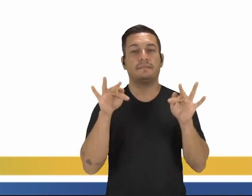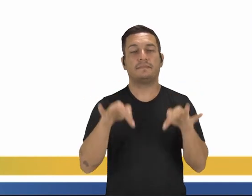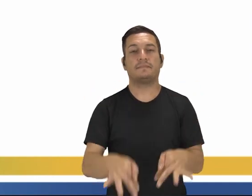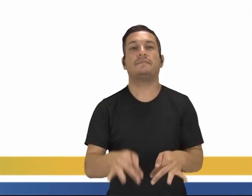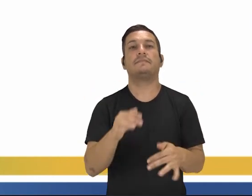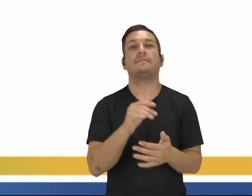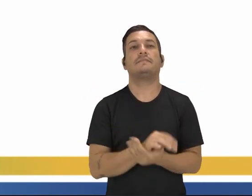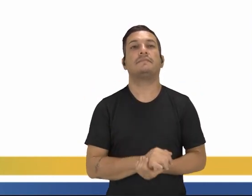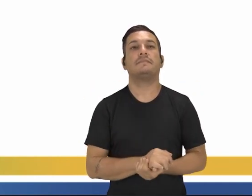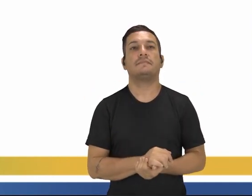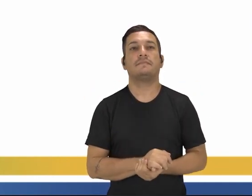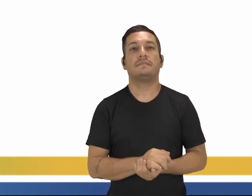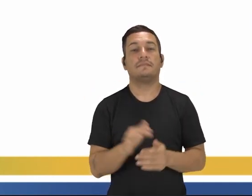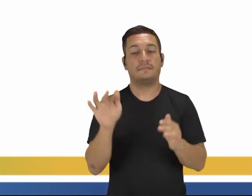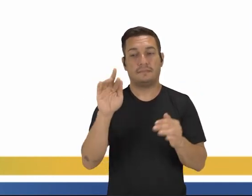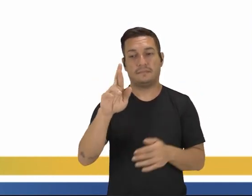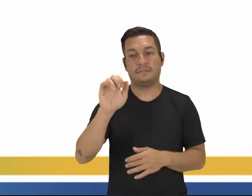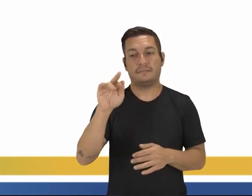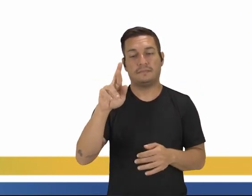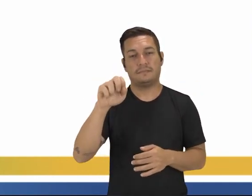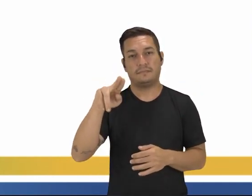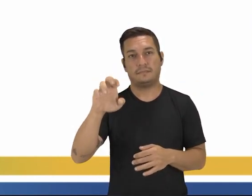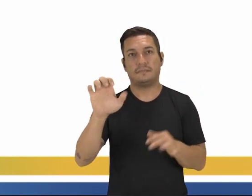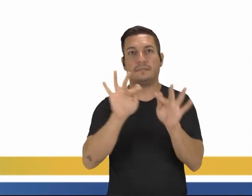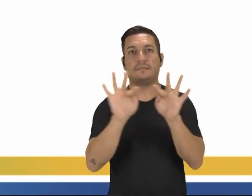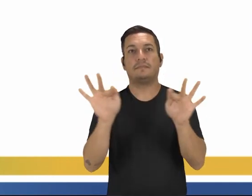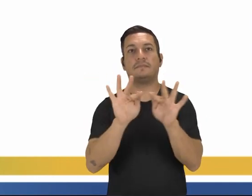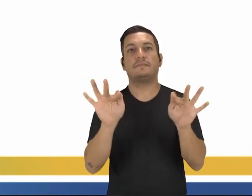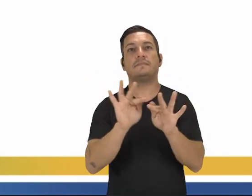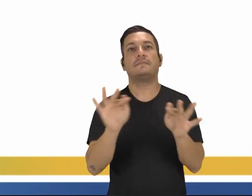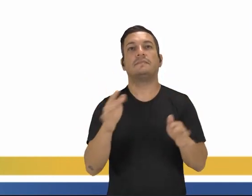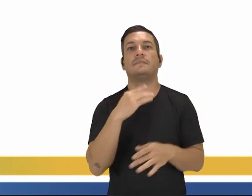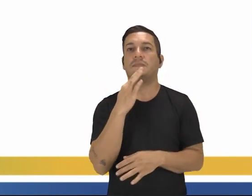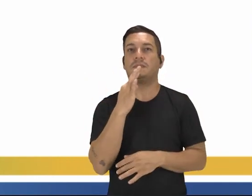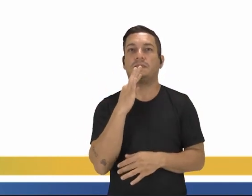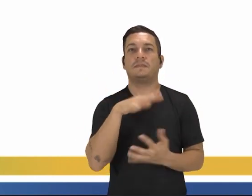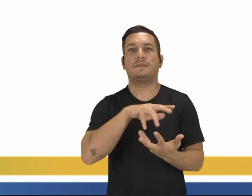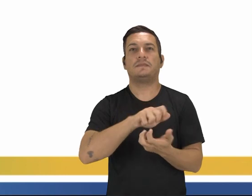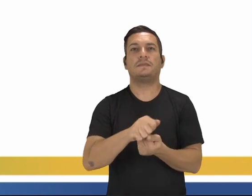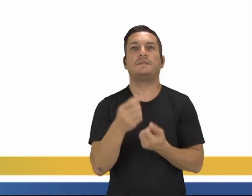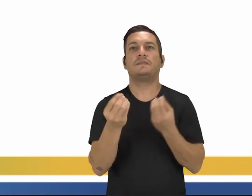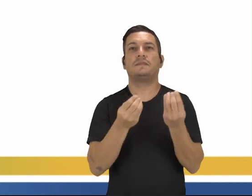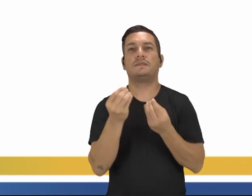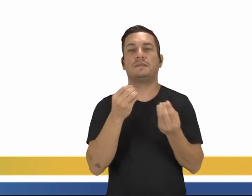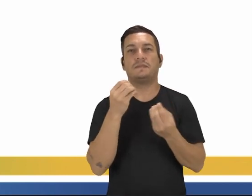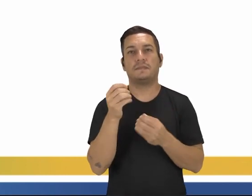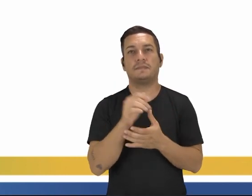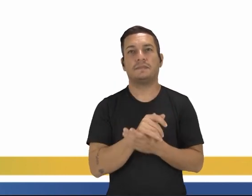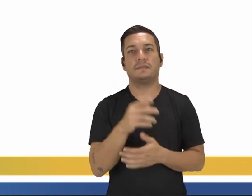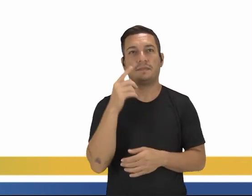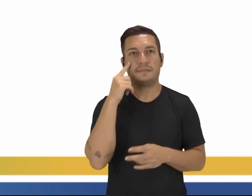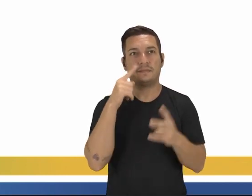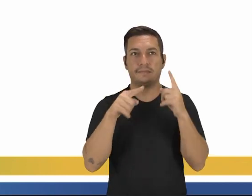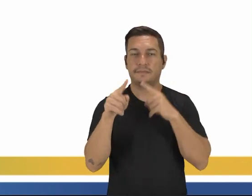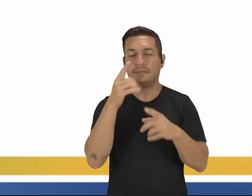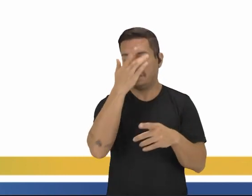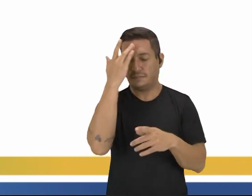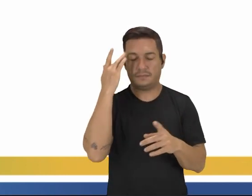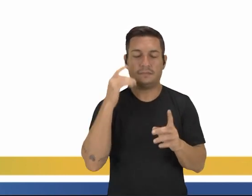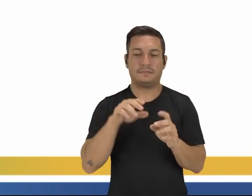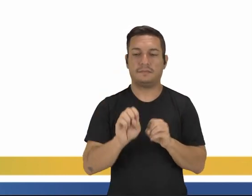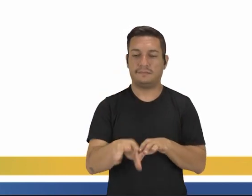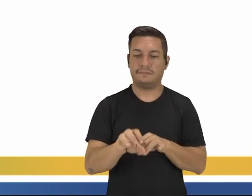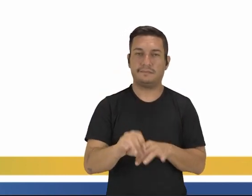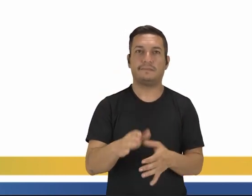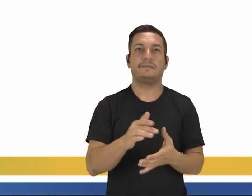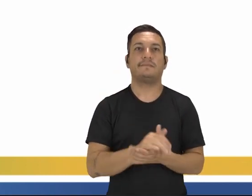concluir, los refranes nos ayudan a conocer el mundo a través de los ojos de quien nos procedieron.